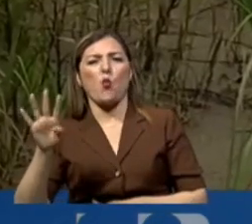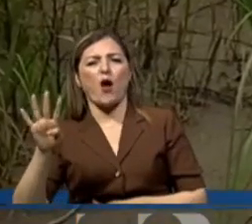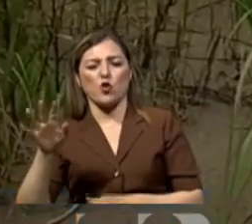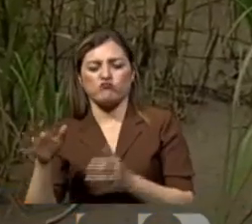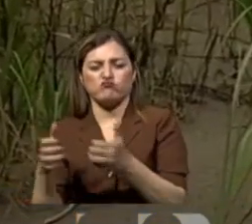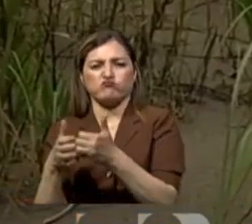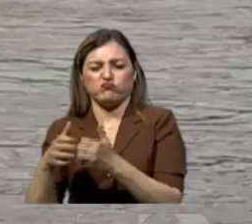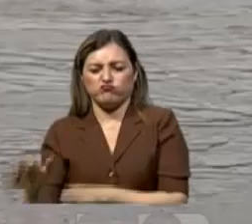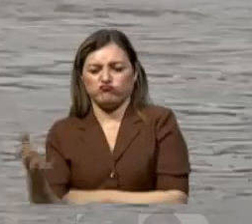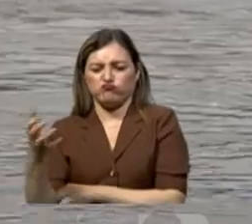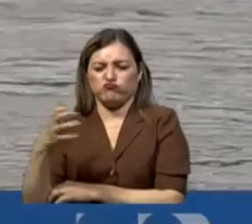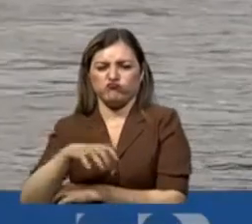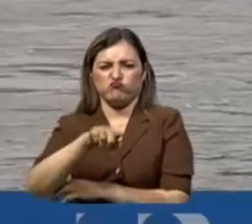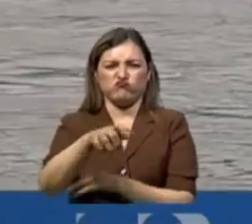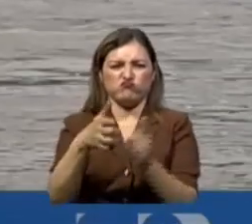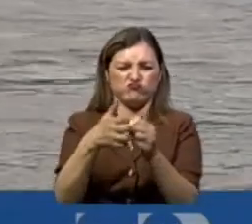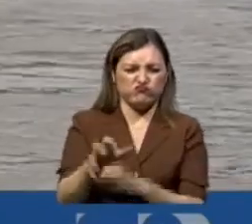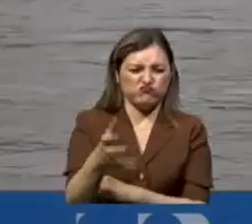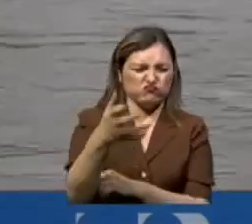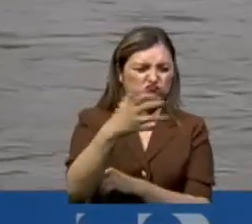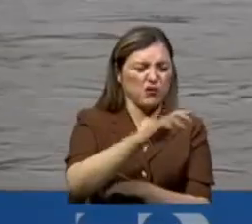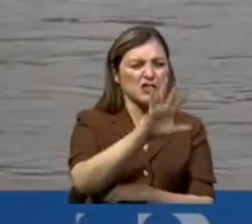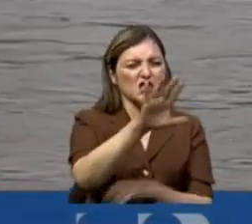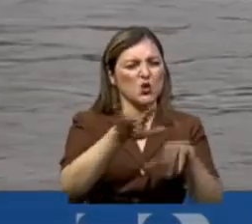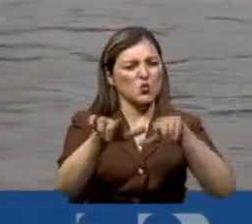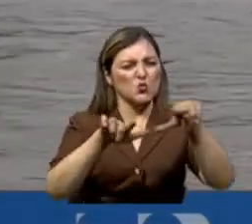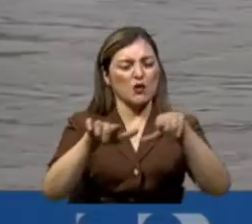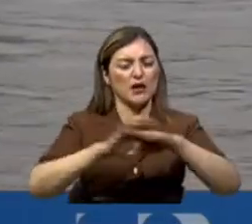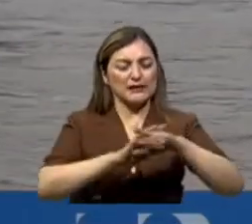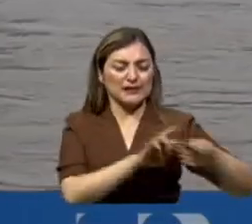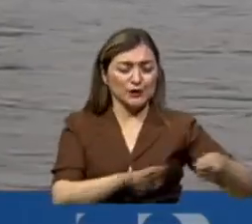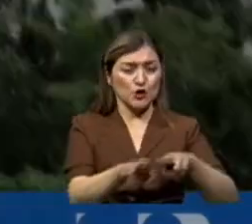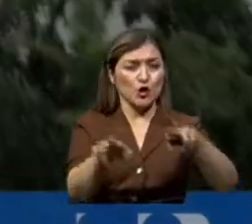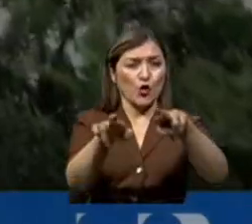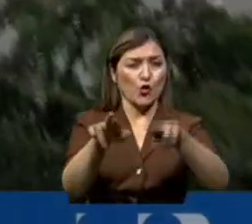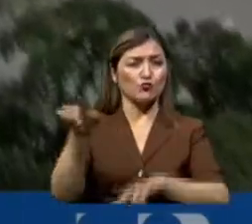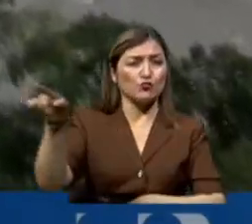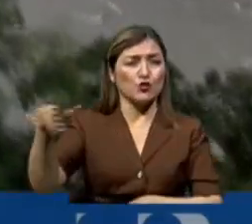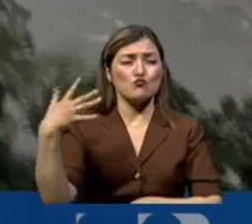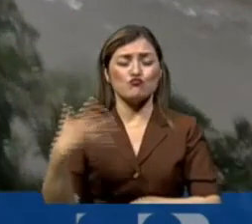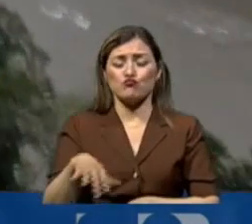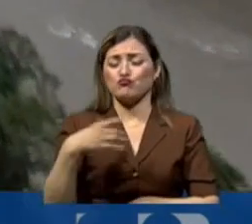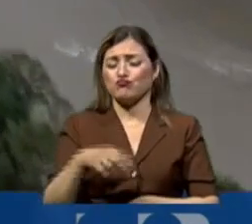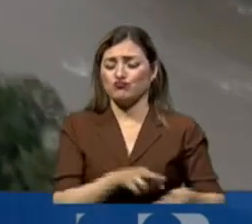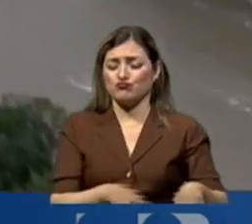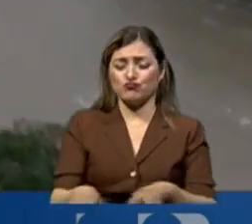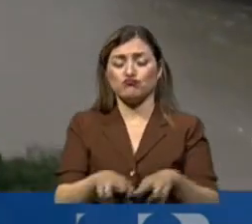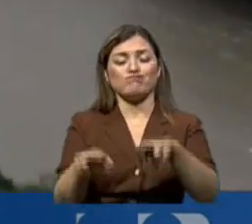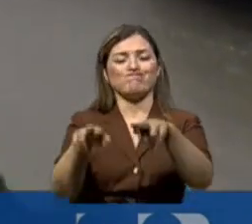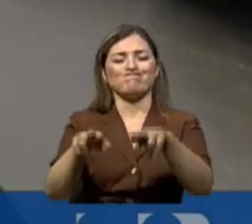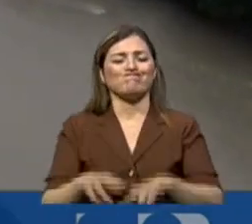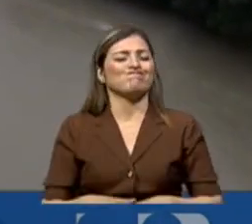Los ríos Anzo y Pioculí, entre otros afluentes, desde Arosemenatola, están identificados como